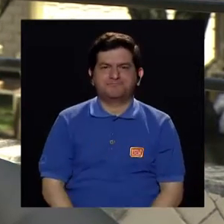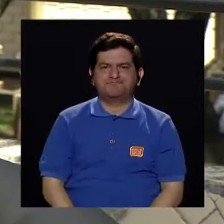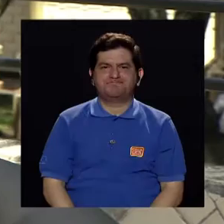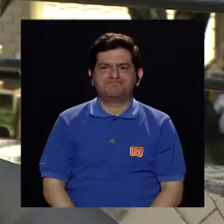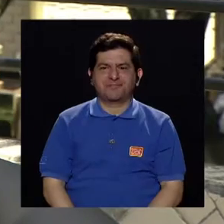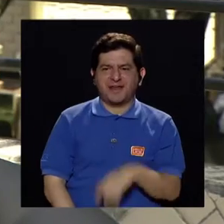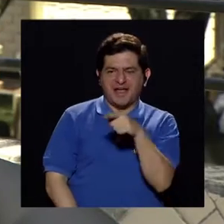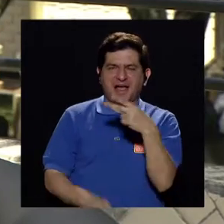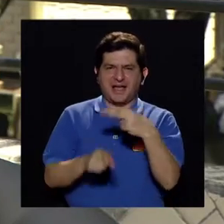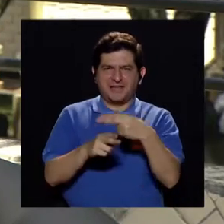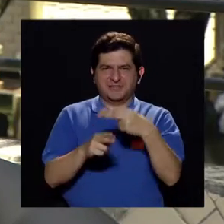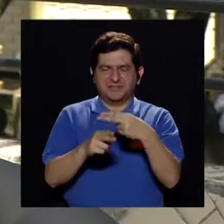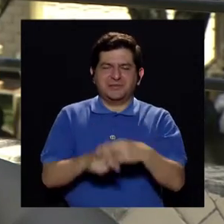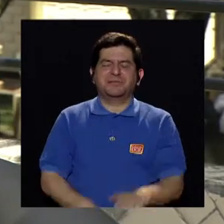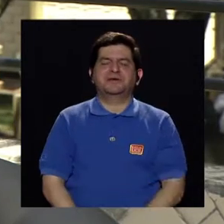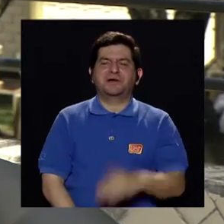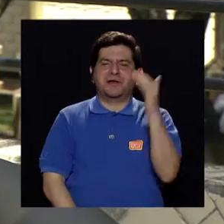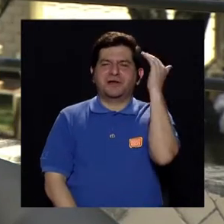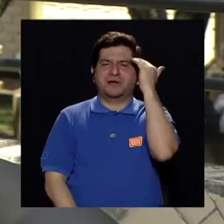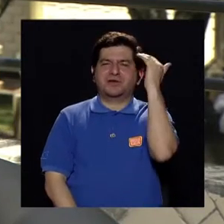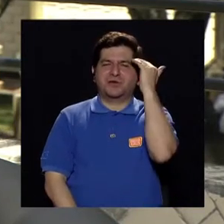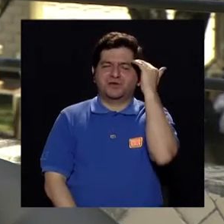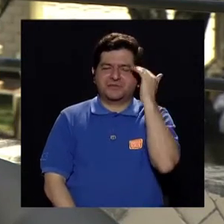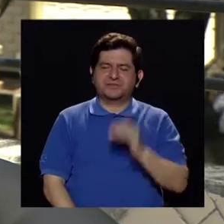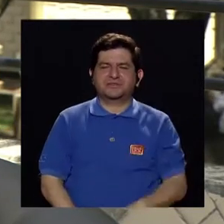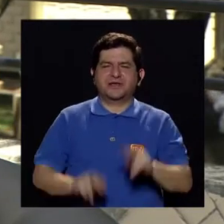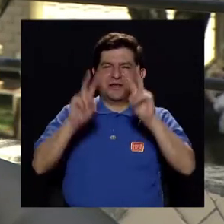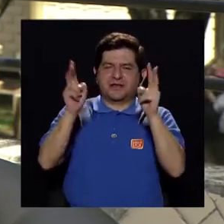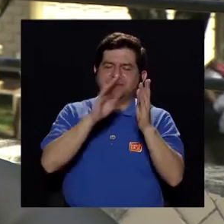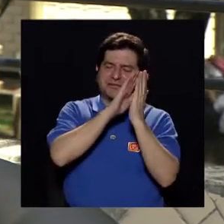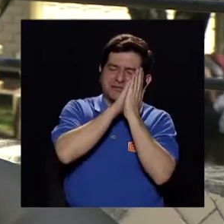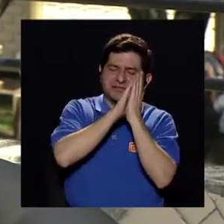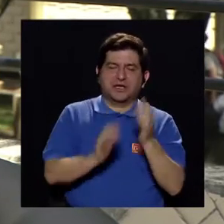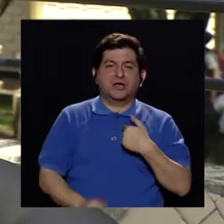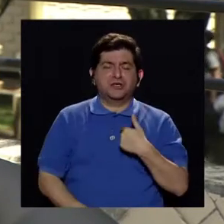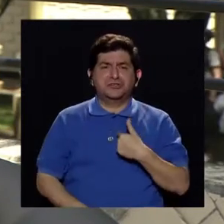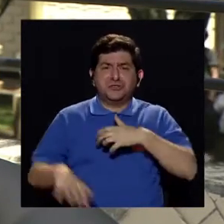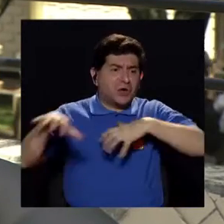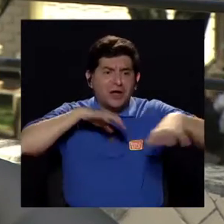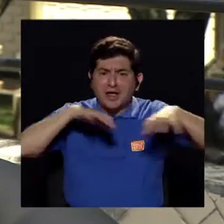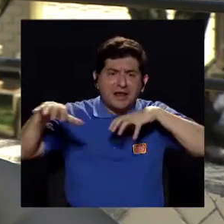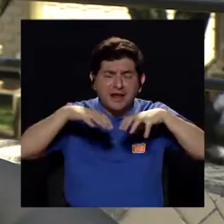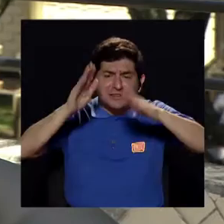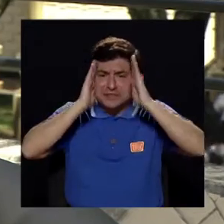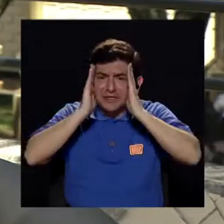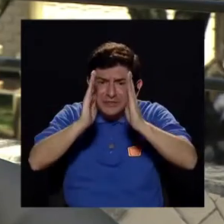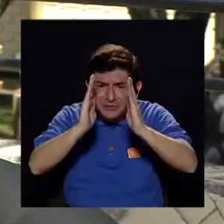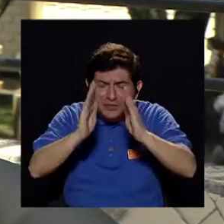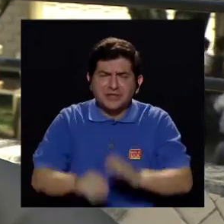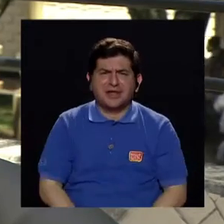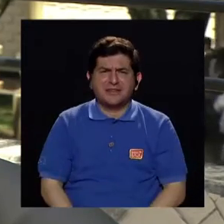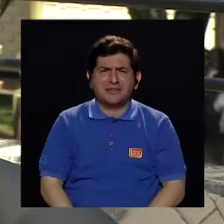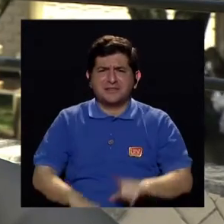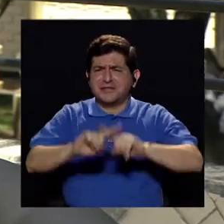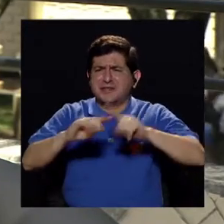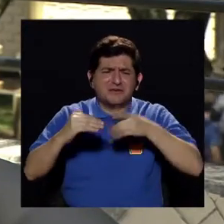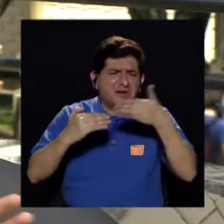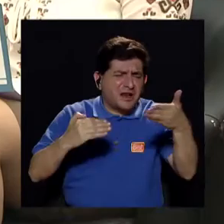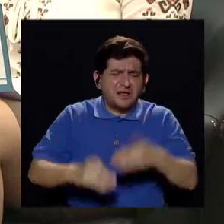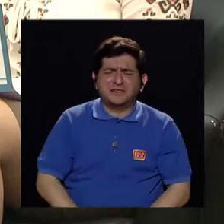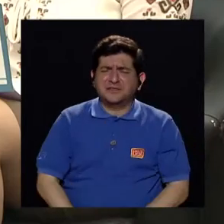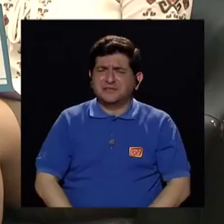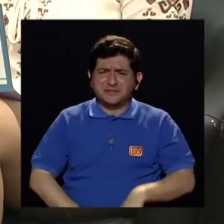eso es lo que le llamamos tener una conciencia dormida. Me consumo en el corre-corre del día a día, me ocupo con un montón de